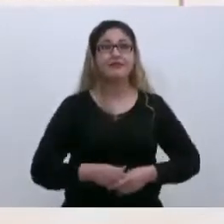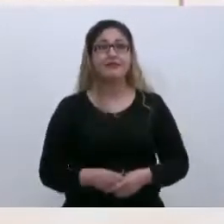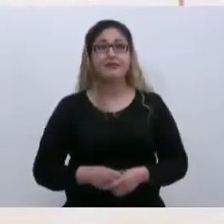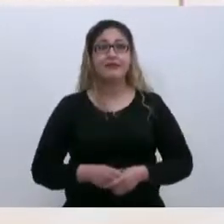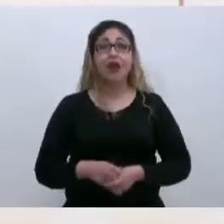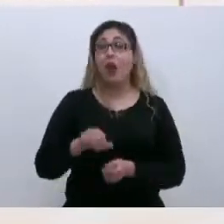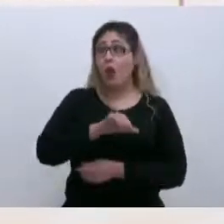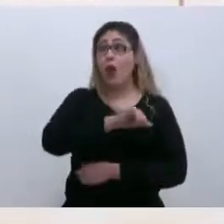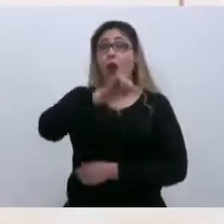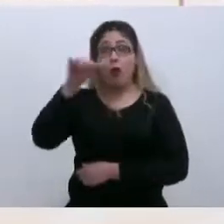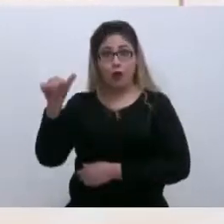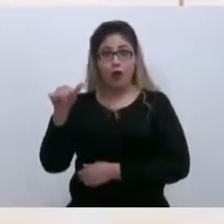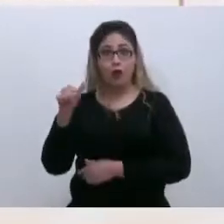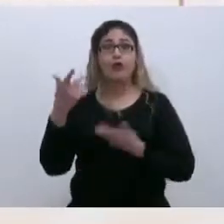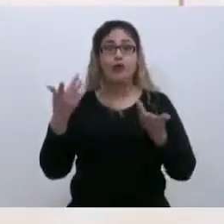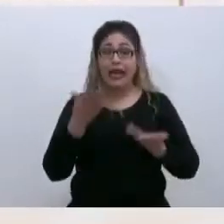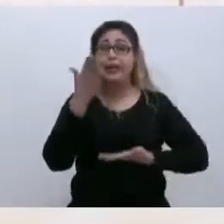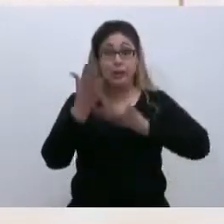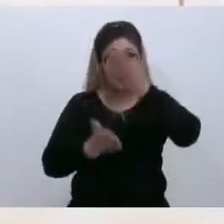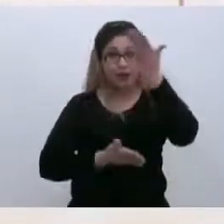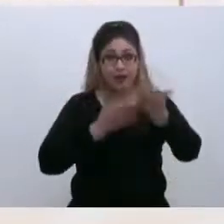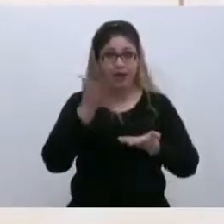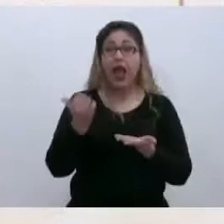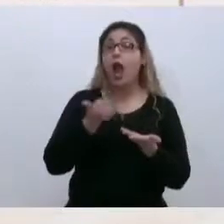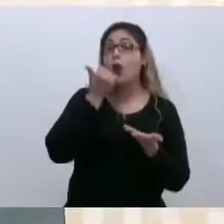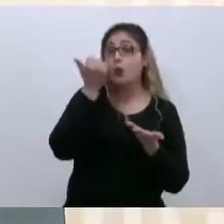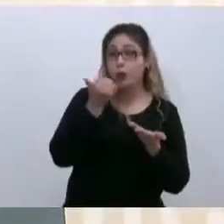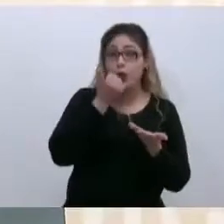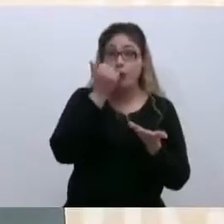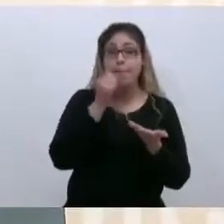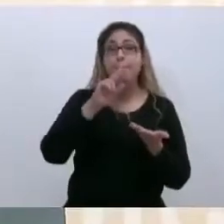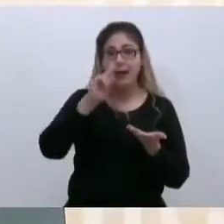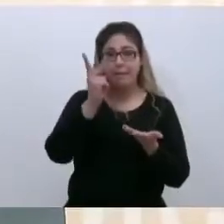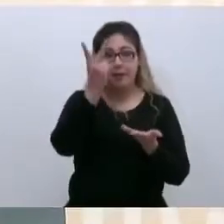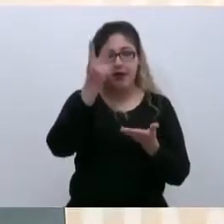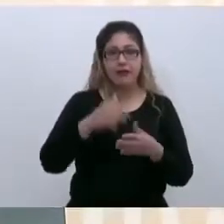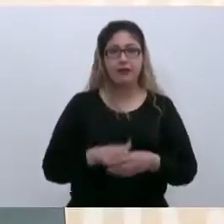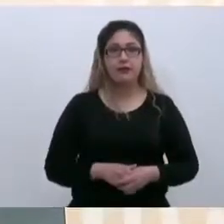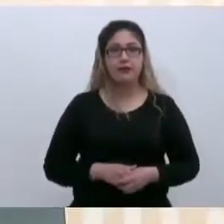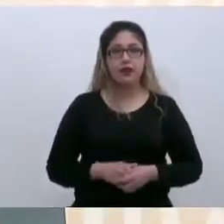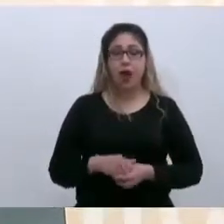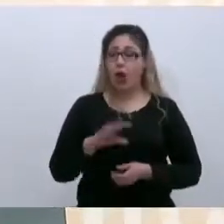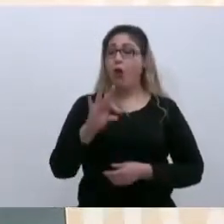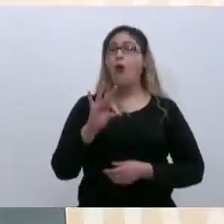65.375 estudiantes de nivel bachillerato también reciben su beca.